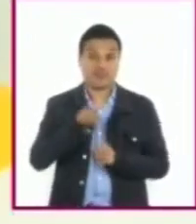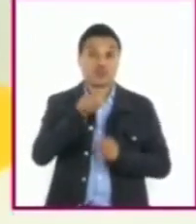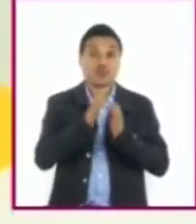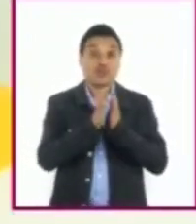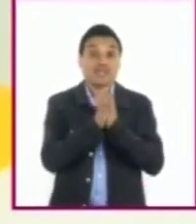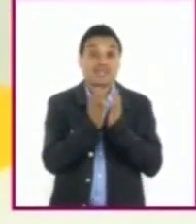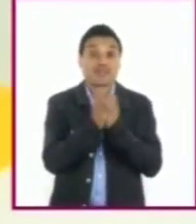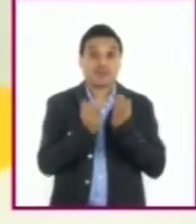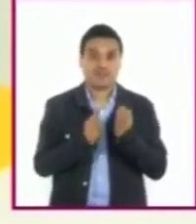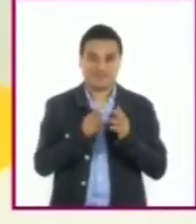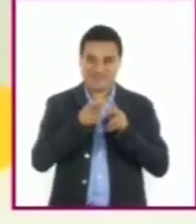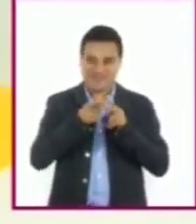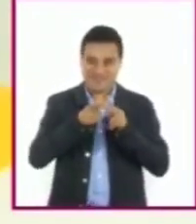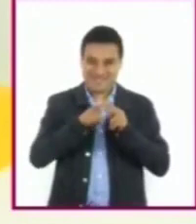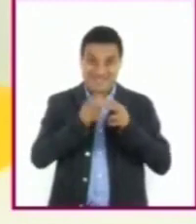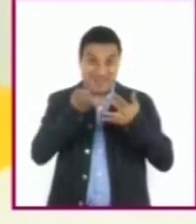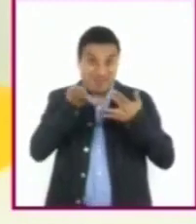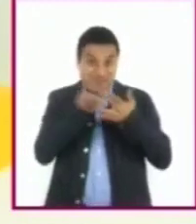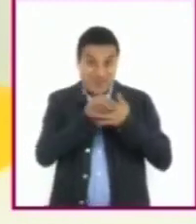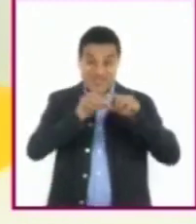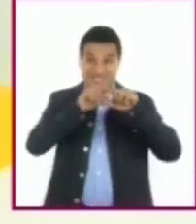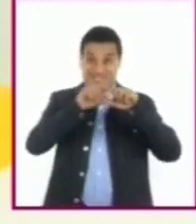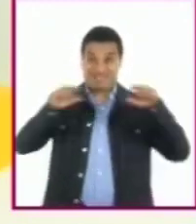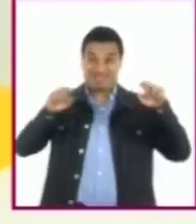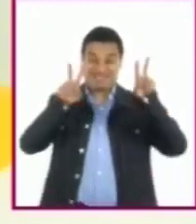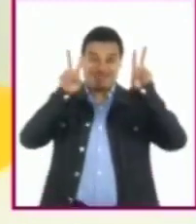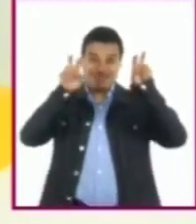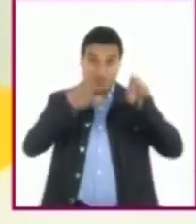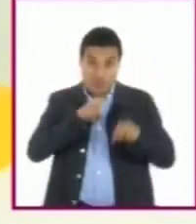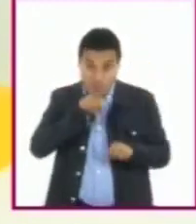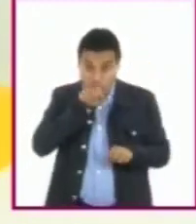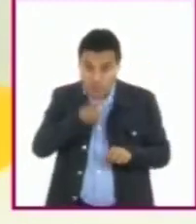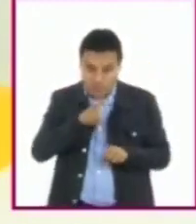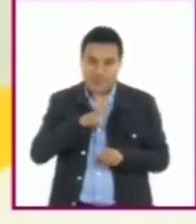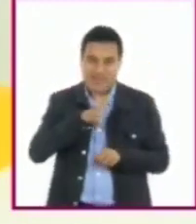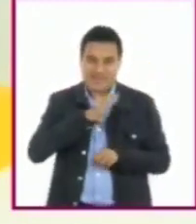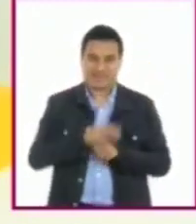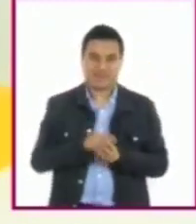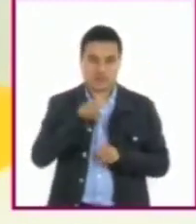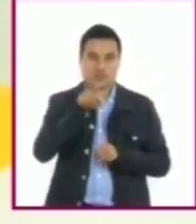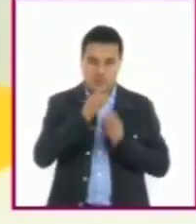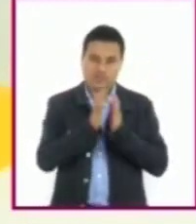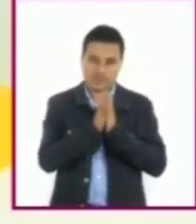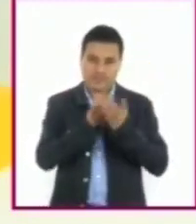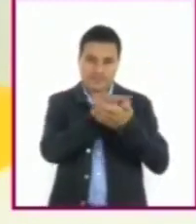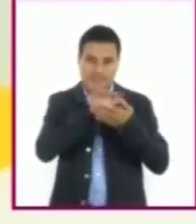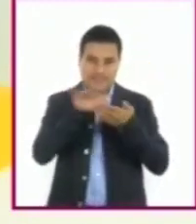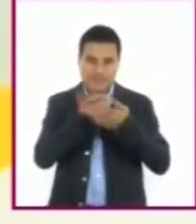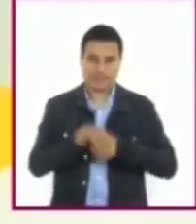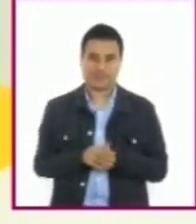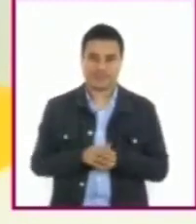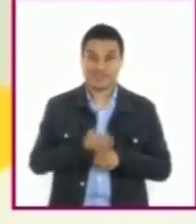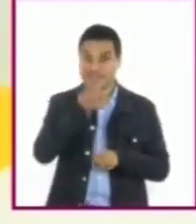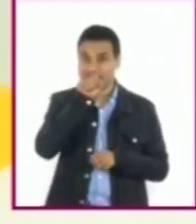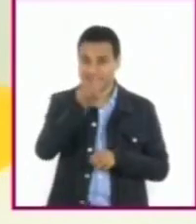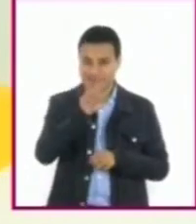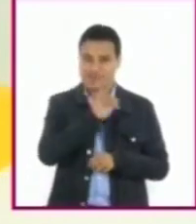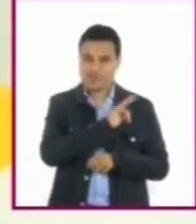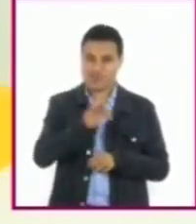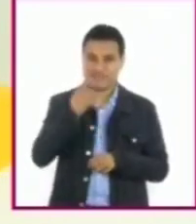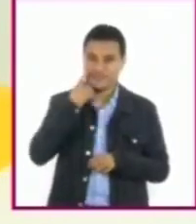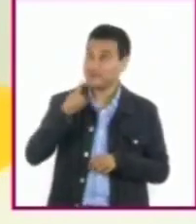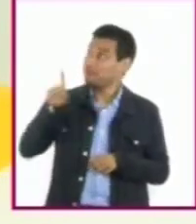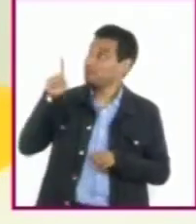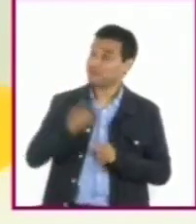texto, al inicio del bloque, encontrarás el tema de esta sesión. Es importante revisarlo. También te invito a que consultes